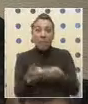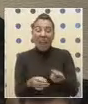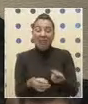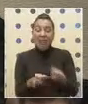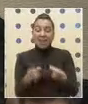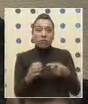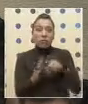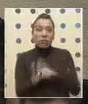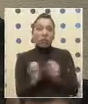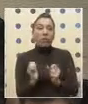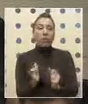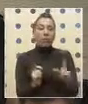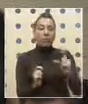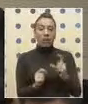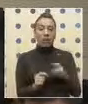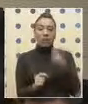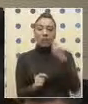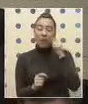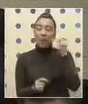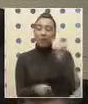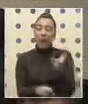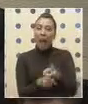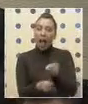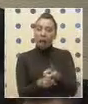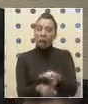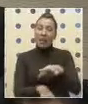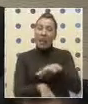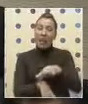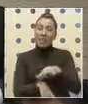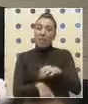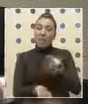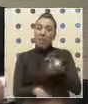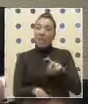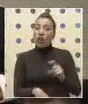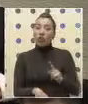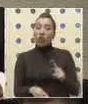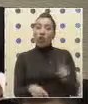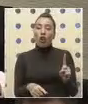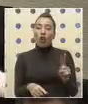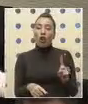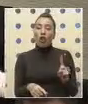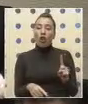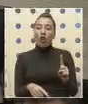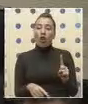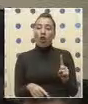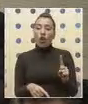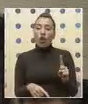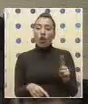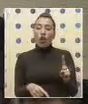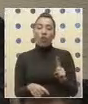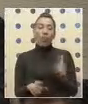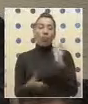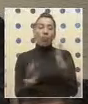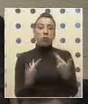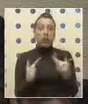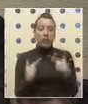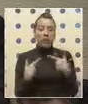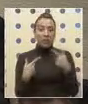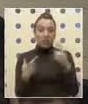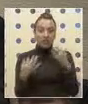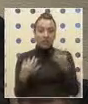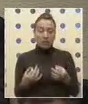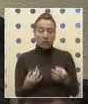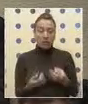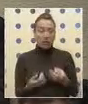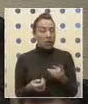receta. En otras palabras, adultos mayores y enfermos crónicos no serían objeto de esa medida. Tampoco